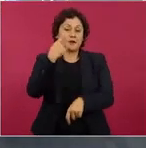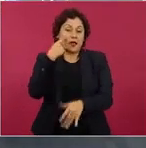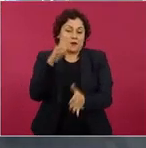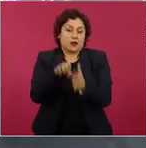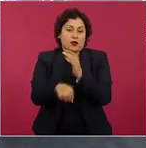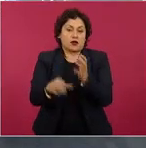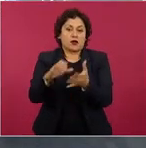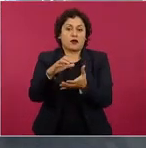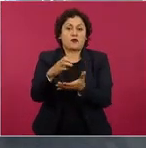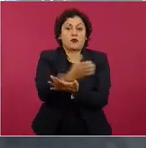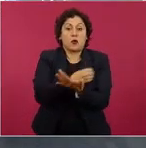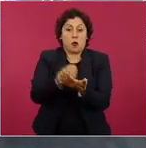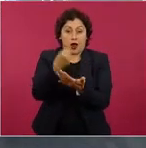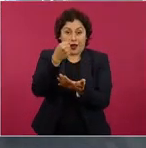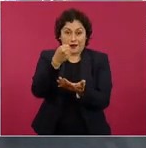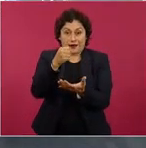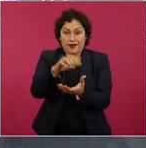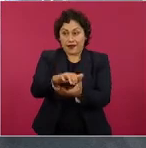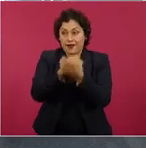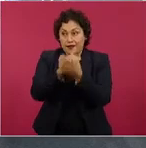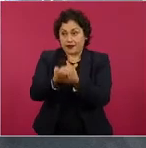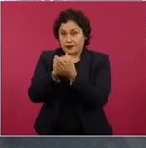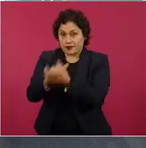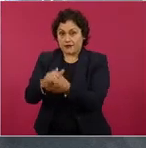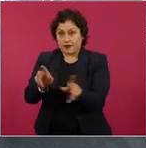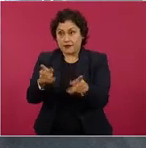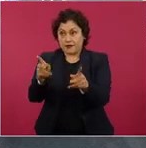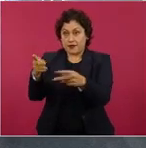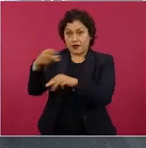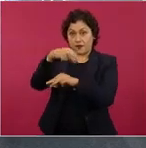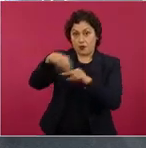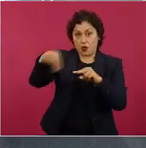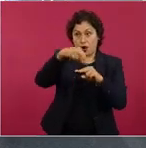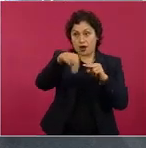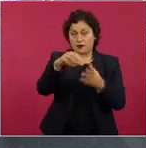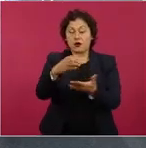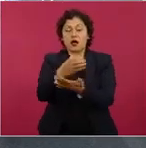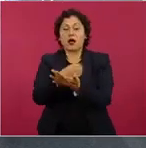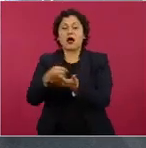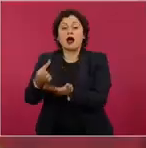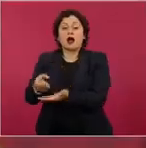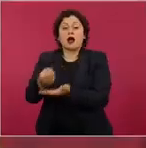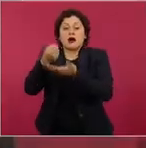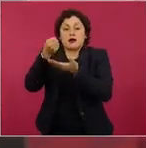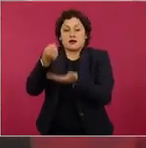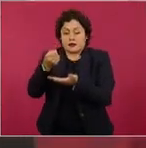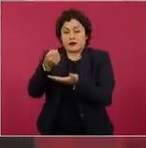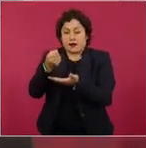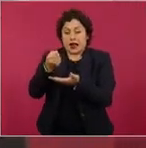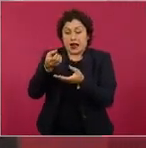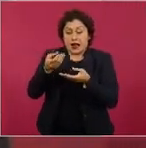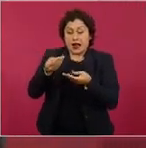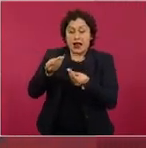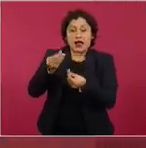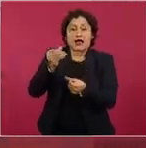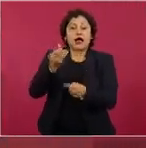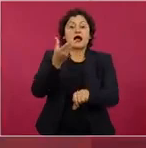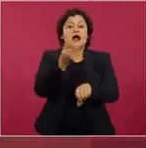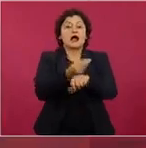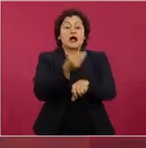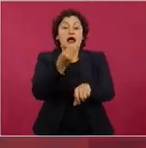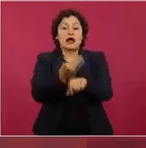la rifa se utilice en la construcción de la presa de Santa María, que está en